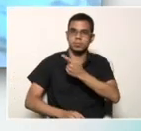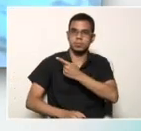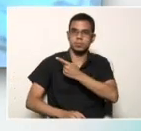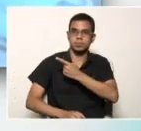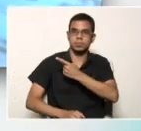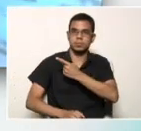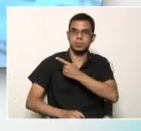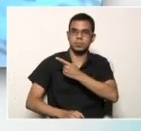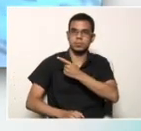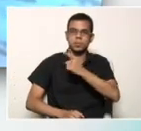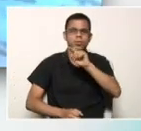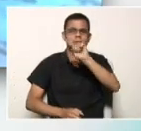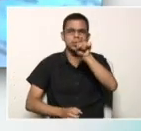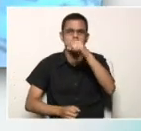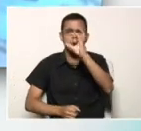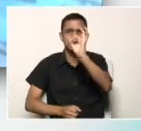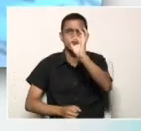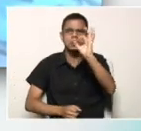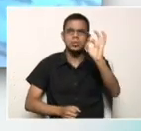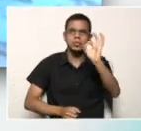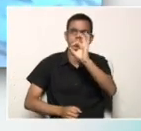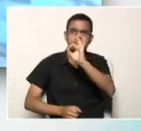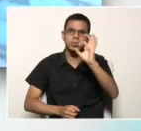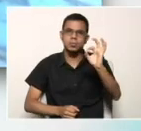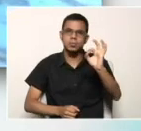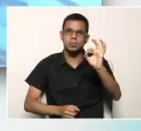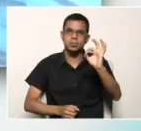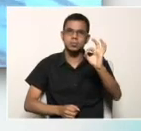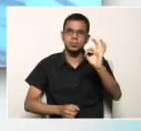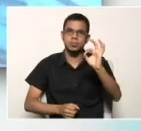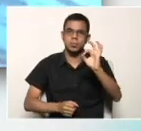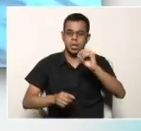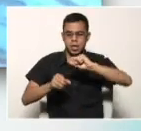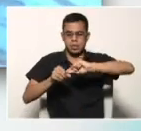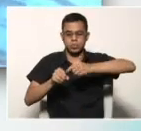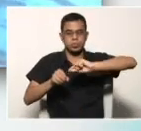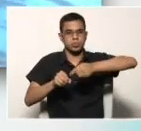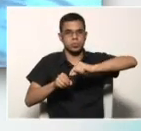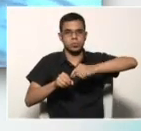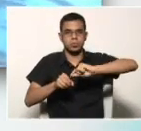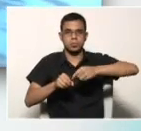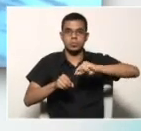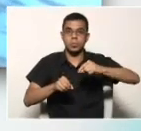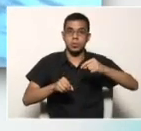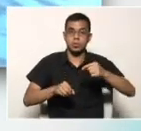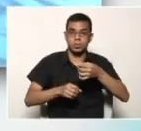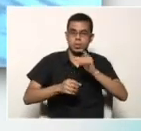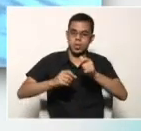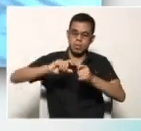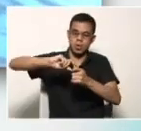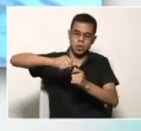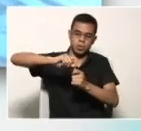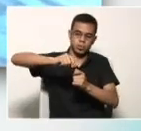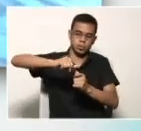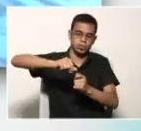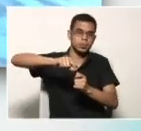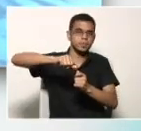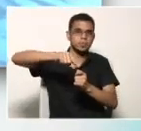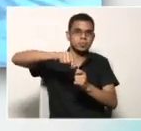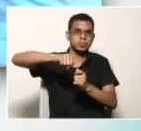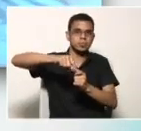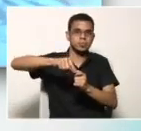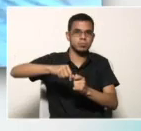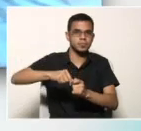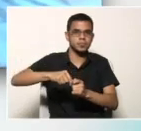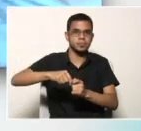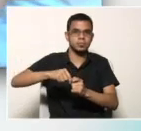En estos círculos. Tenemos entonces el tornillo y la tuerca, que son los que sujetan a las dos